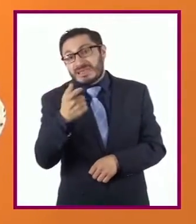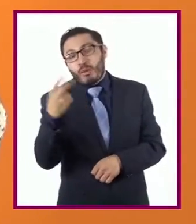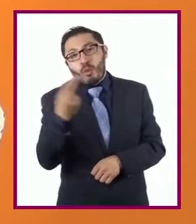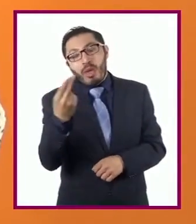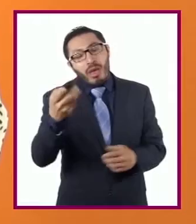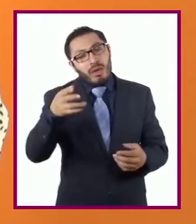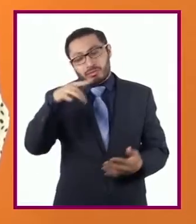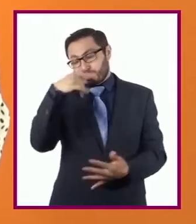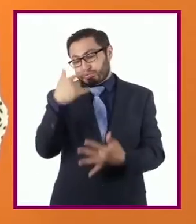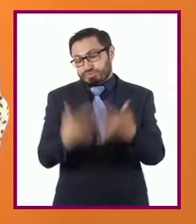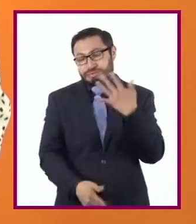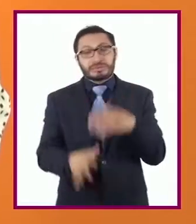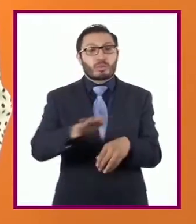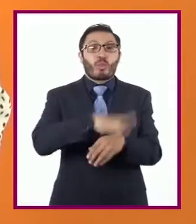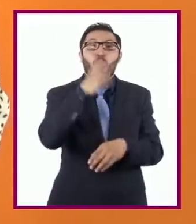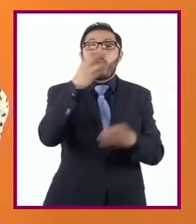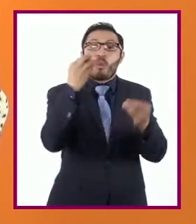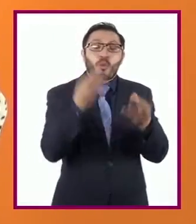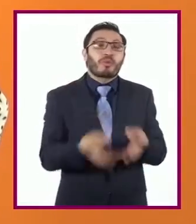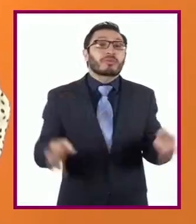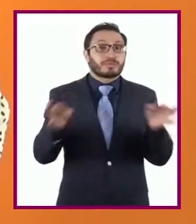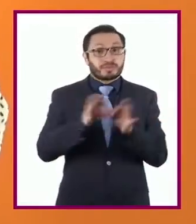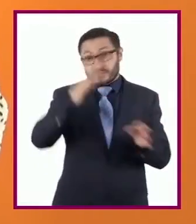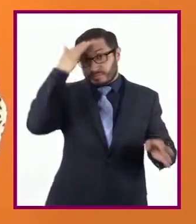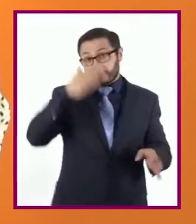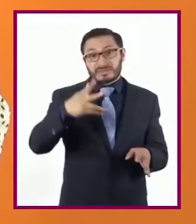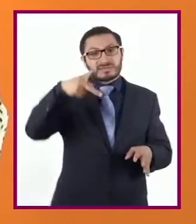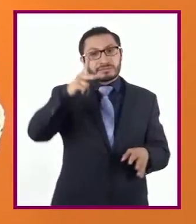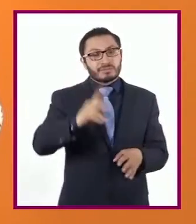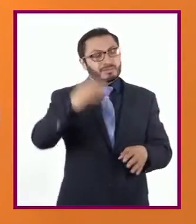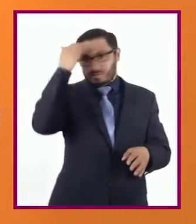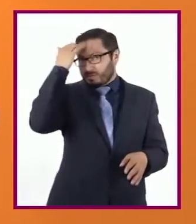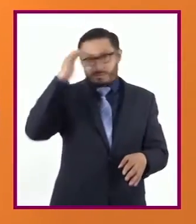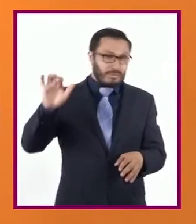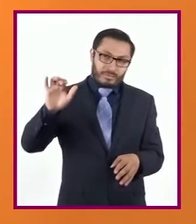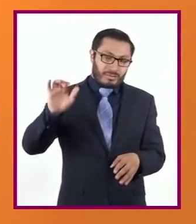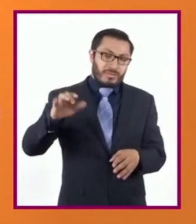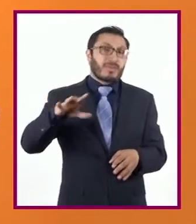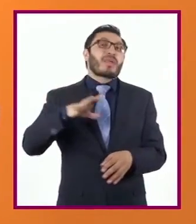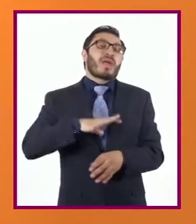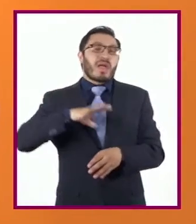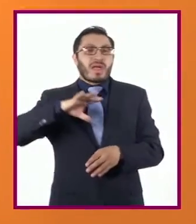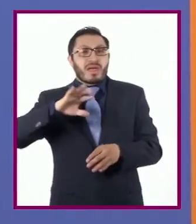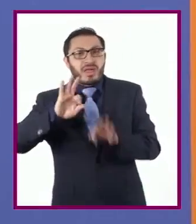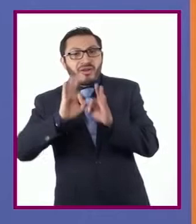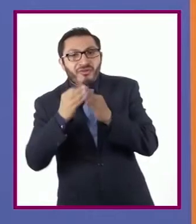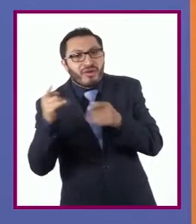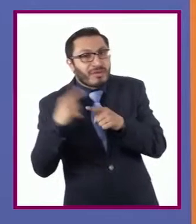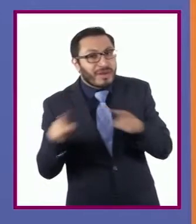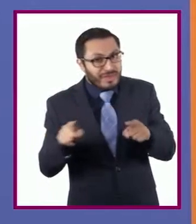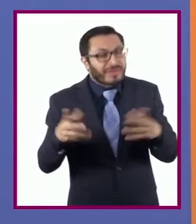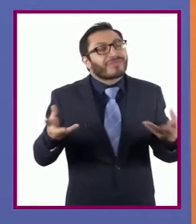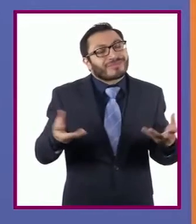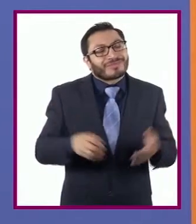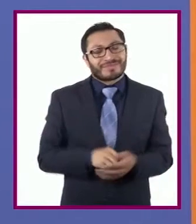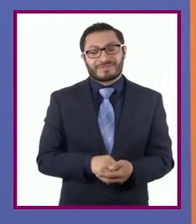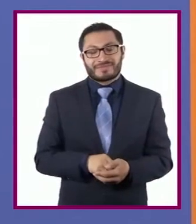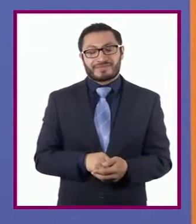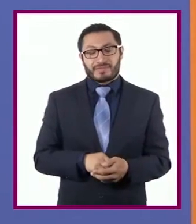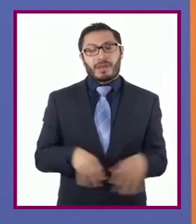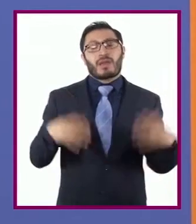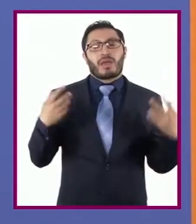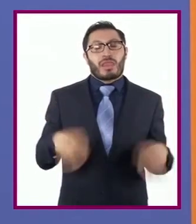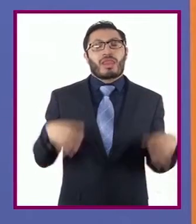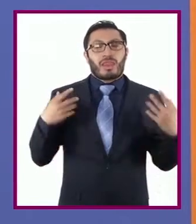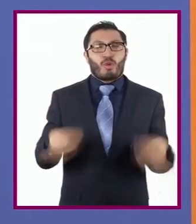eso es importante saber. Pero si acaso no, hay otros medios para hacerlo. Muy bien, es interesante lo que